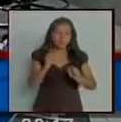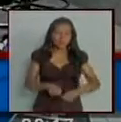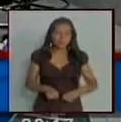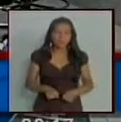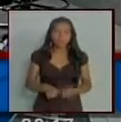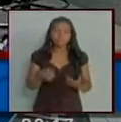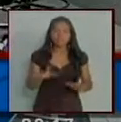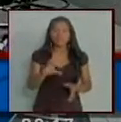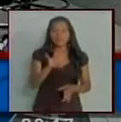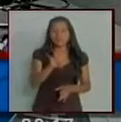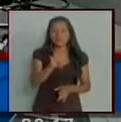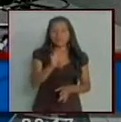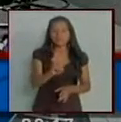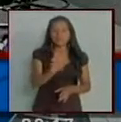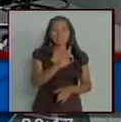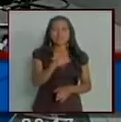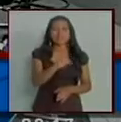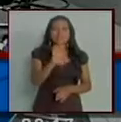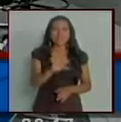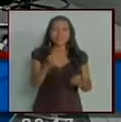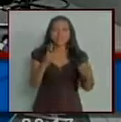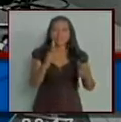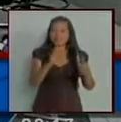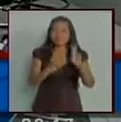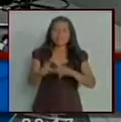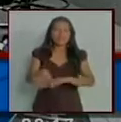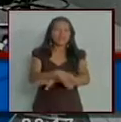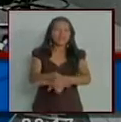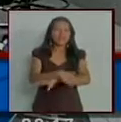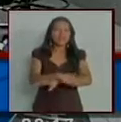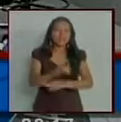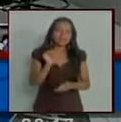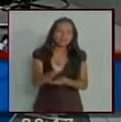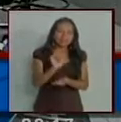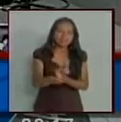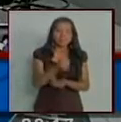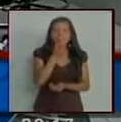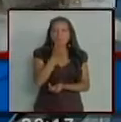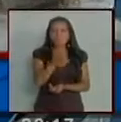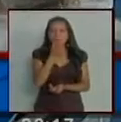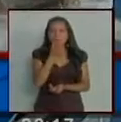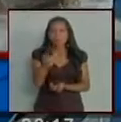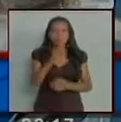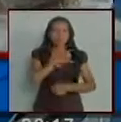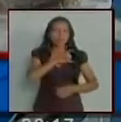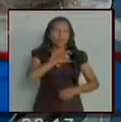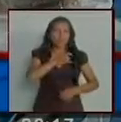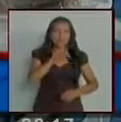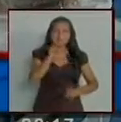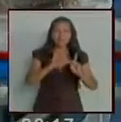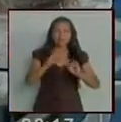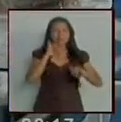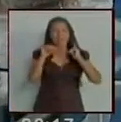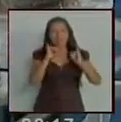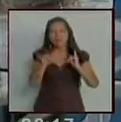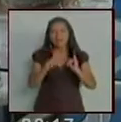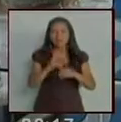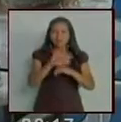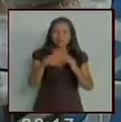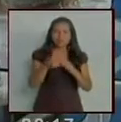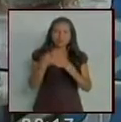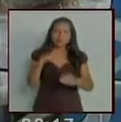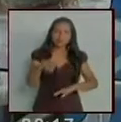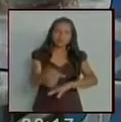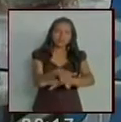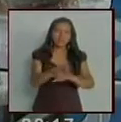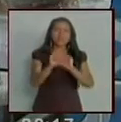70 decibeles, que es lo que es estar en la calle con los bocinazos, los pitos de los policías, ¿no es cierto? El griterío de la gente, seguramente lo que